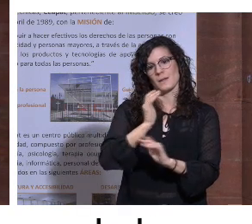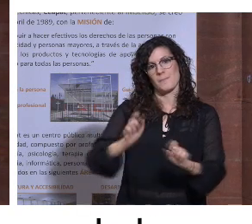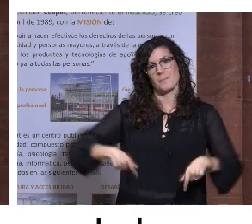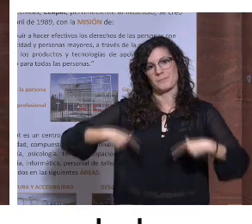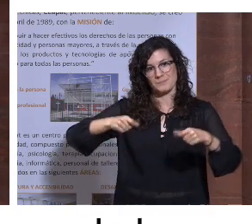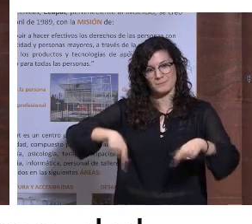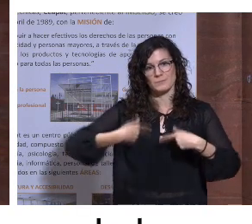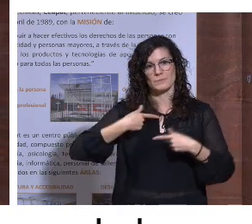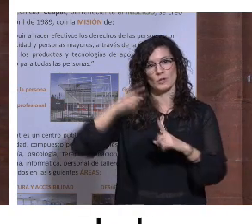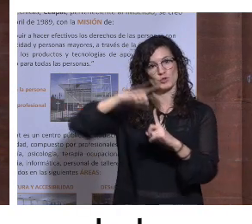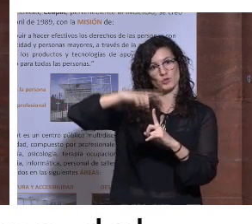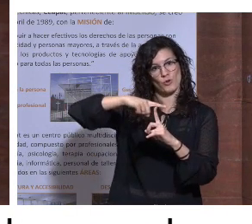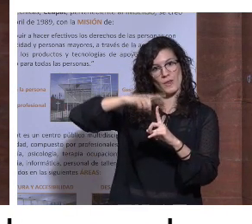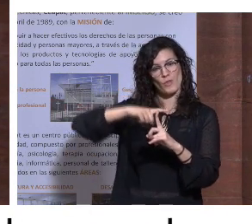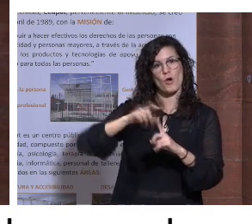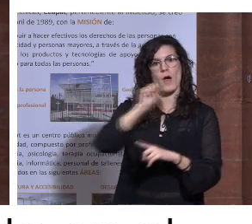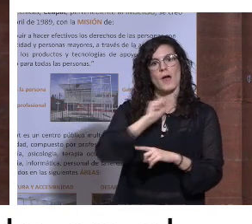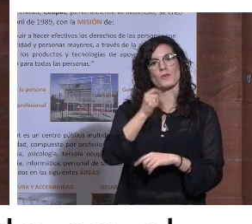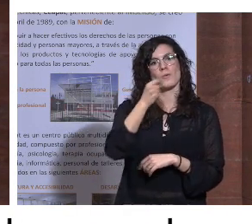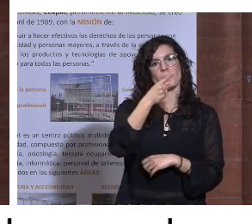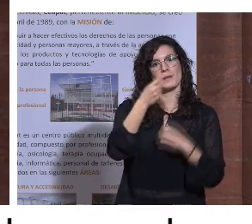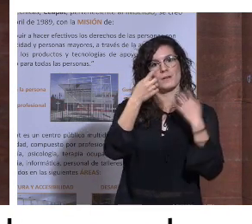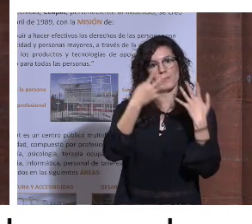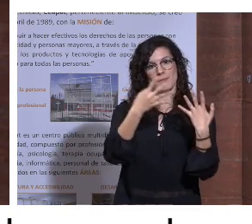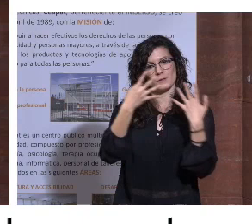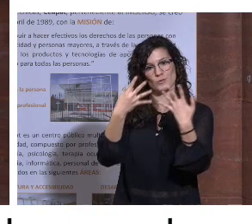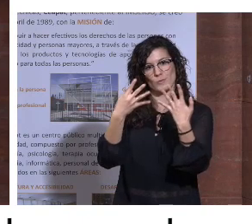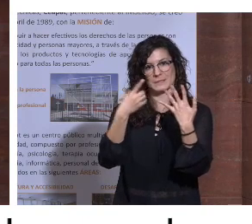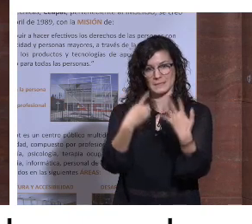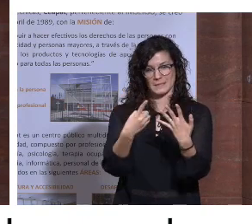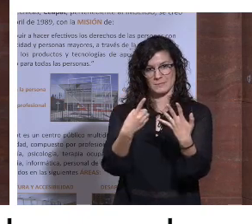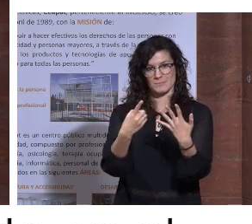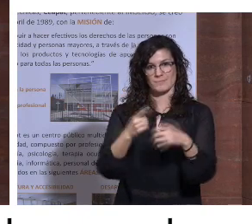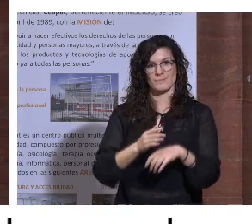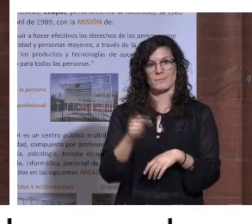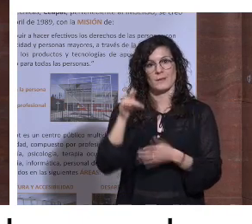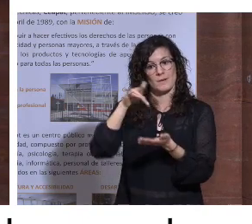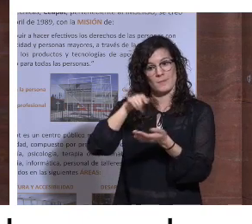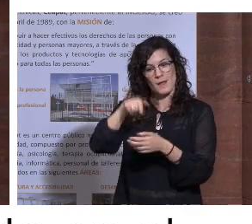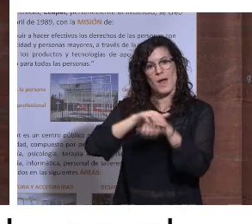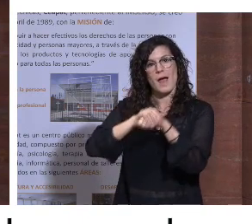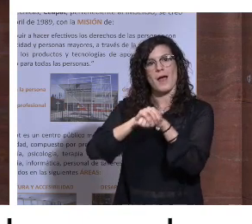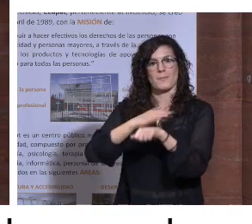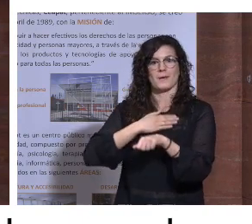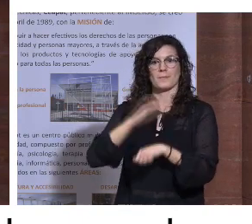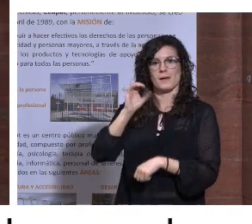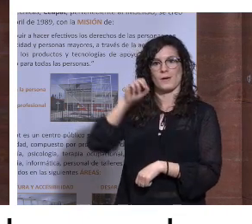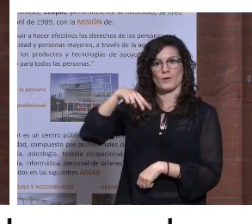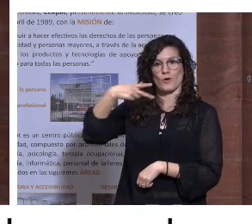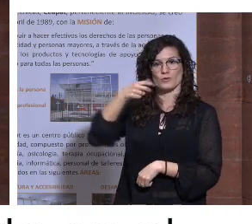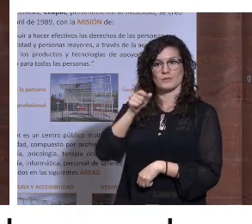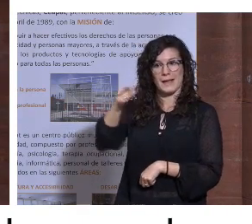año 1996. Mi amiga Concha, que está allí sentada sacando una foto